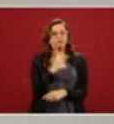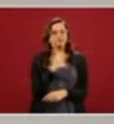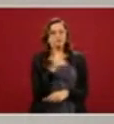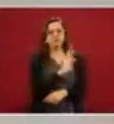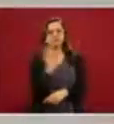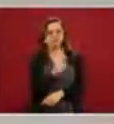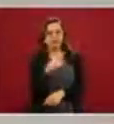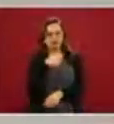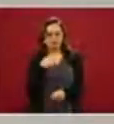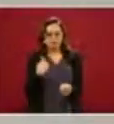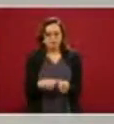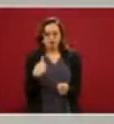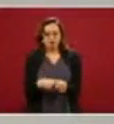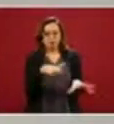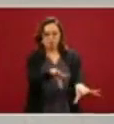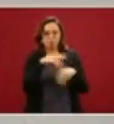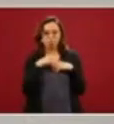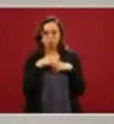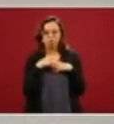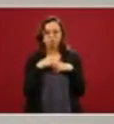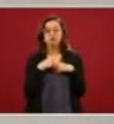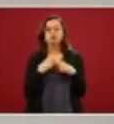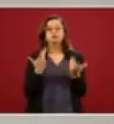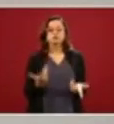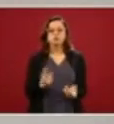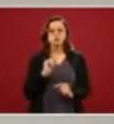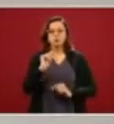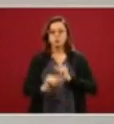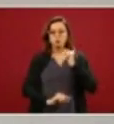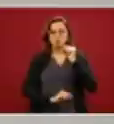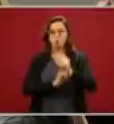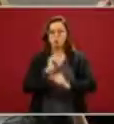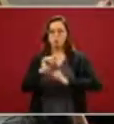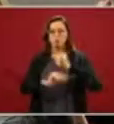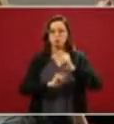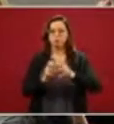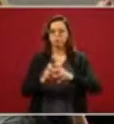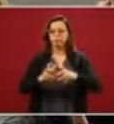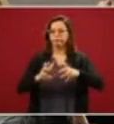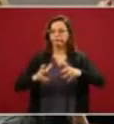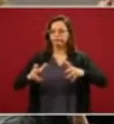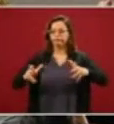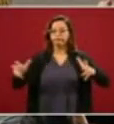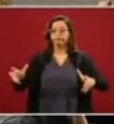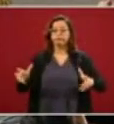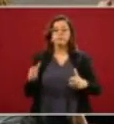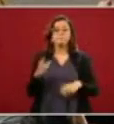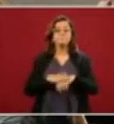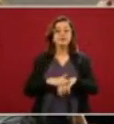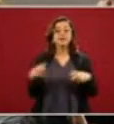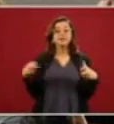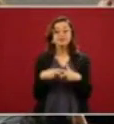amenaza se empieza a acelerar, se empieza a multiplicar en la medida en que